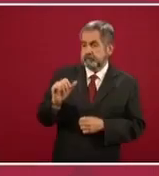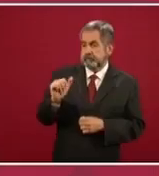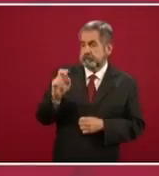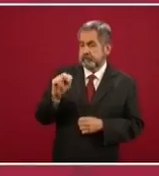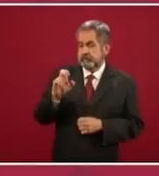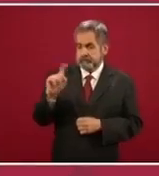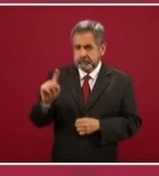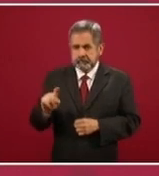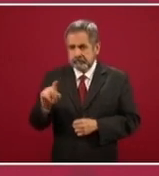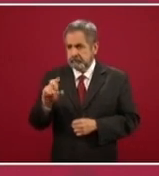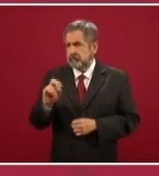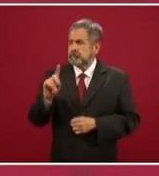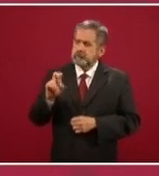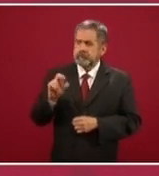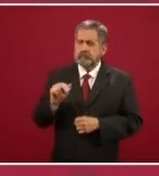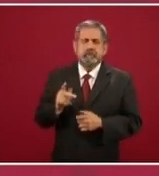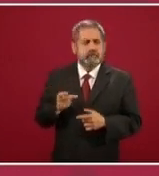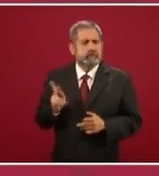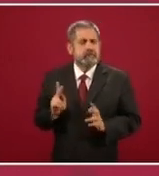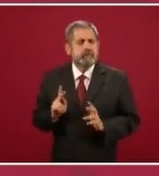pero